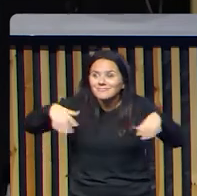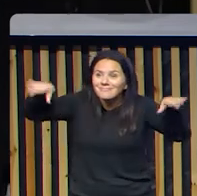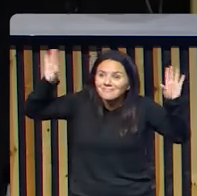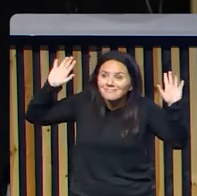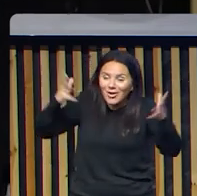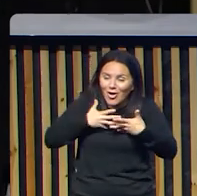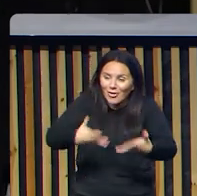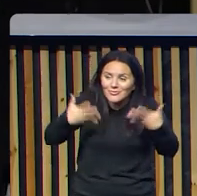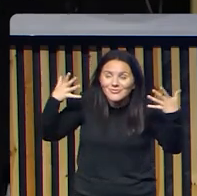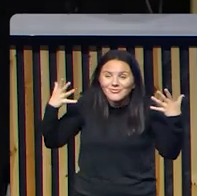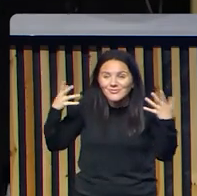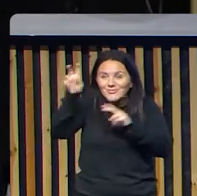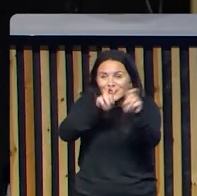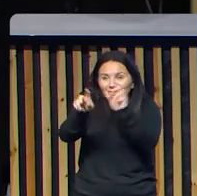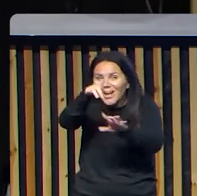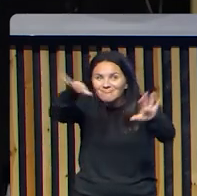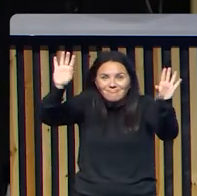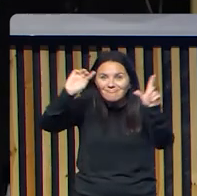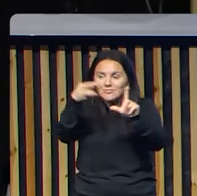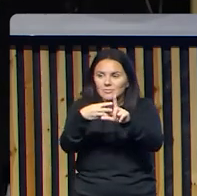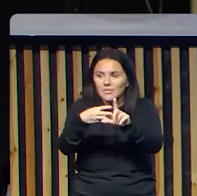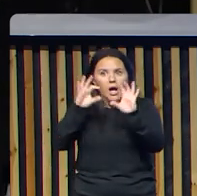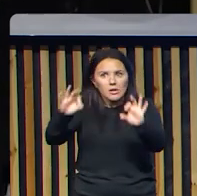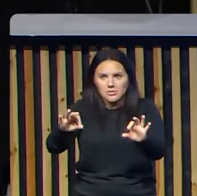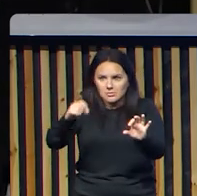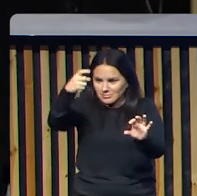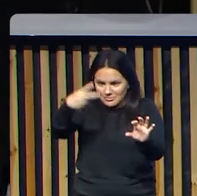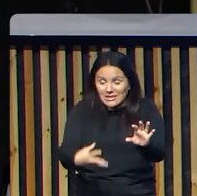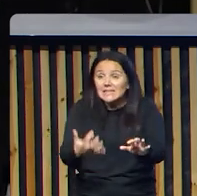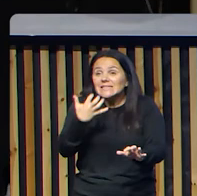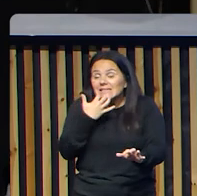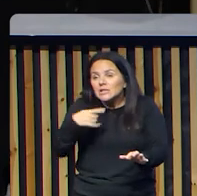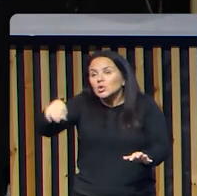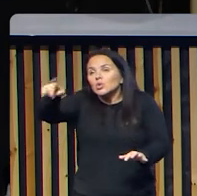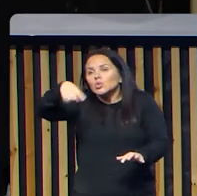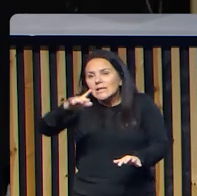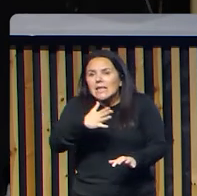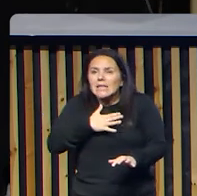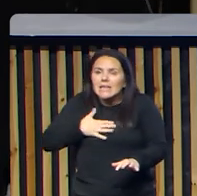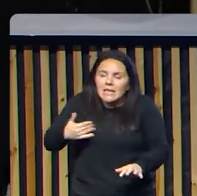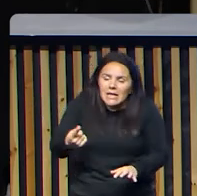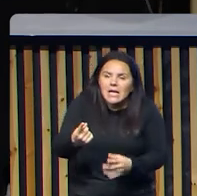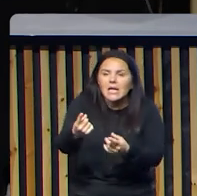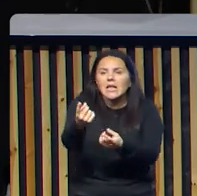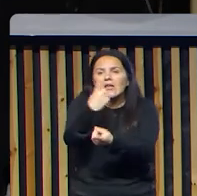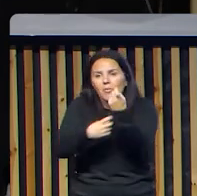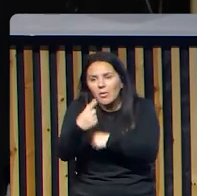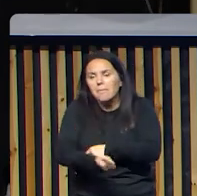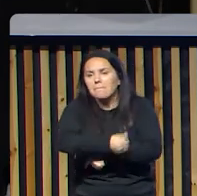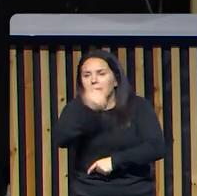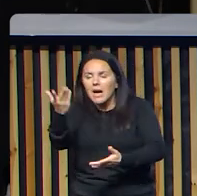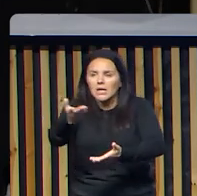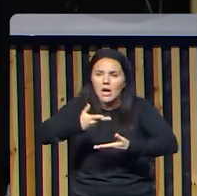buscando a Wally y así es todo si usted quiere tener más información sobre Cómo conseguir